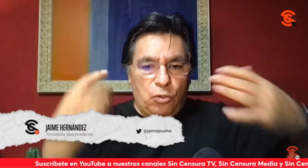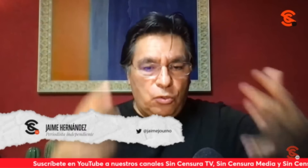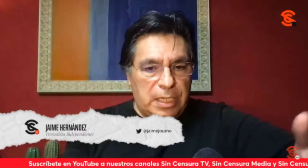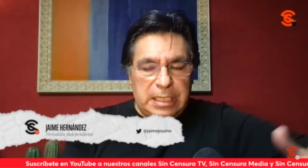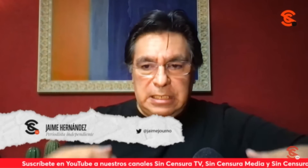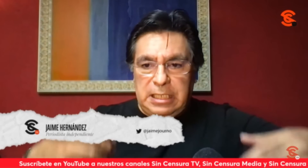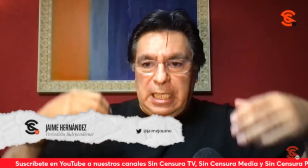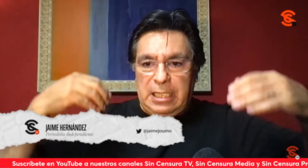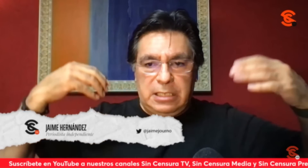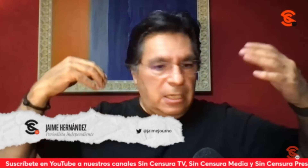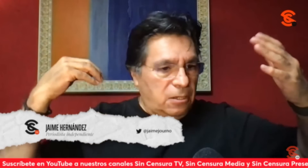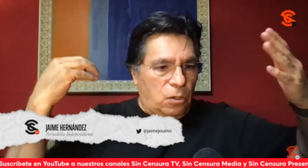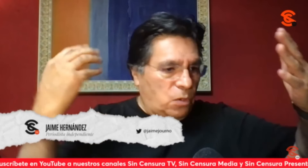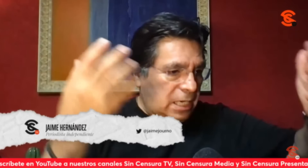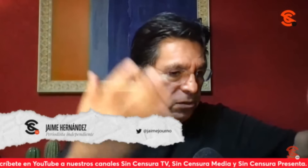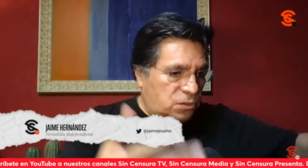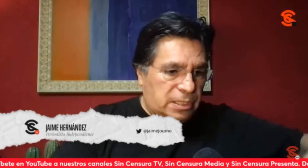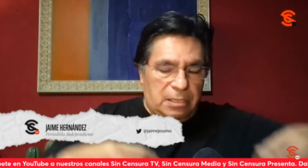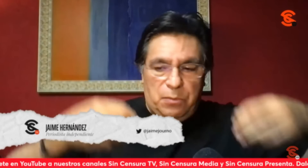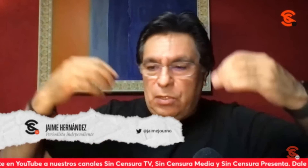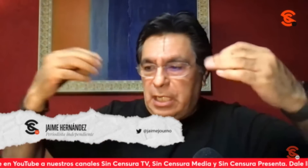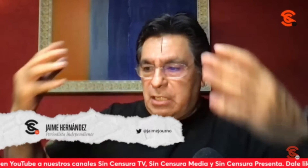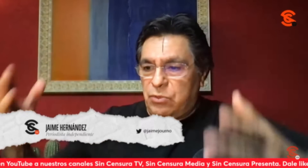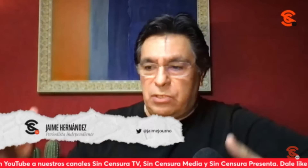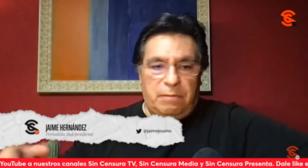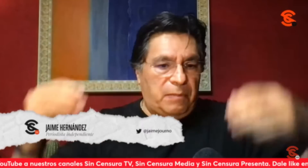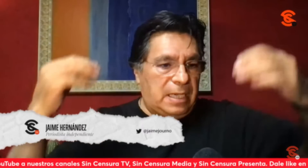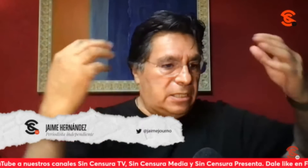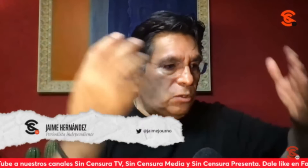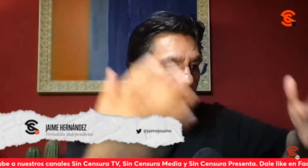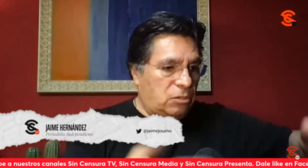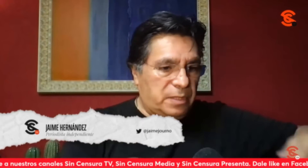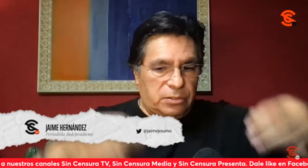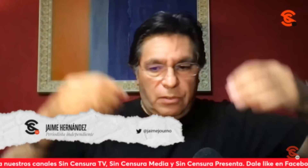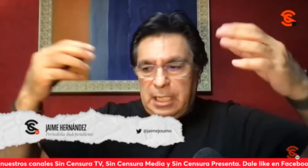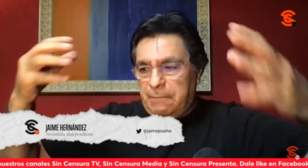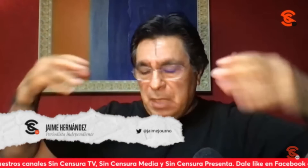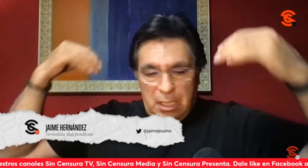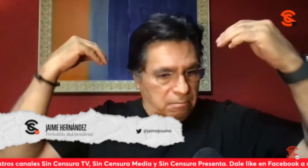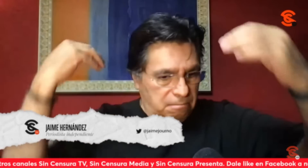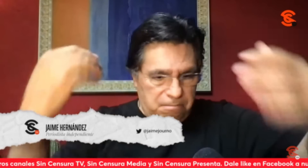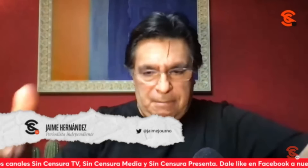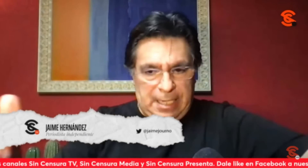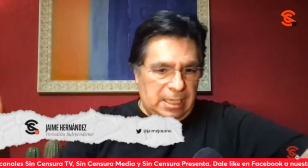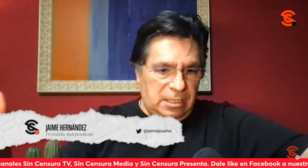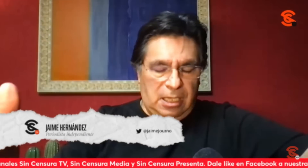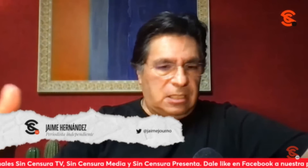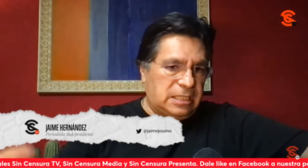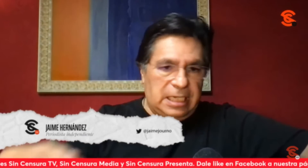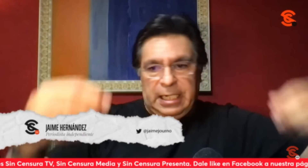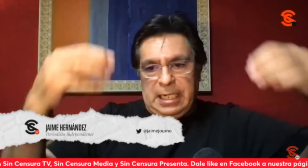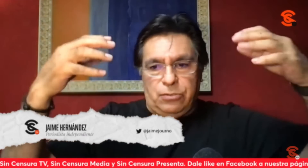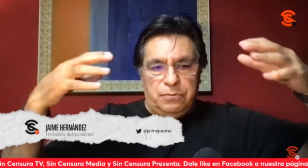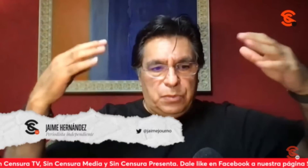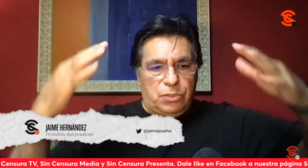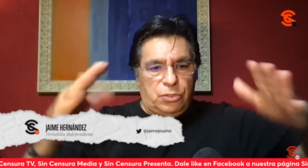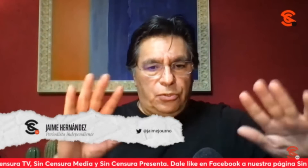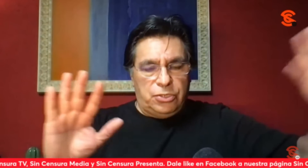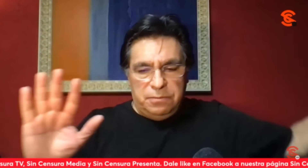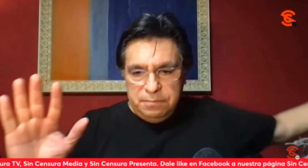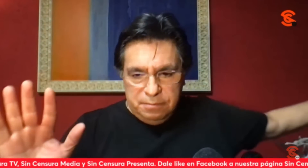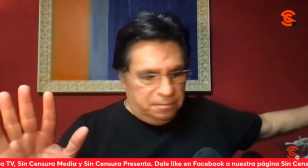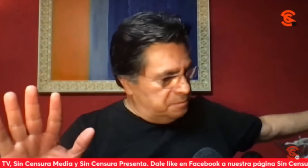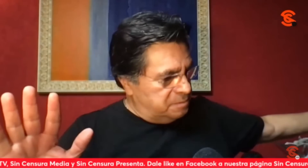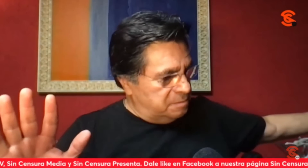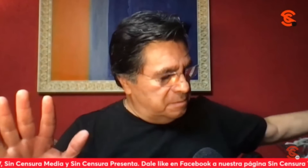que columnistas como Carlos Loret de Mola, Raimundo Riva Palacio, Eugenio López Dóriga, la gente de tercer grado,